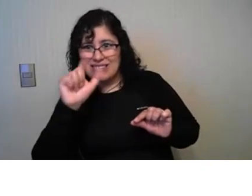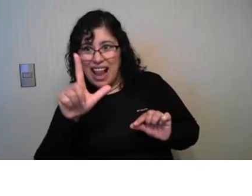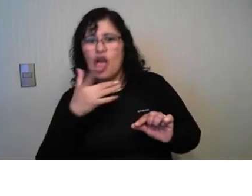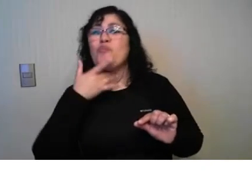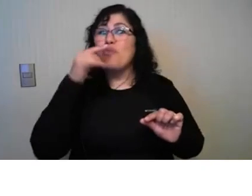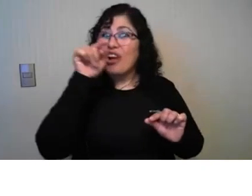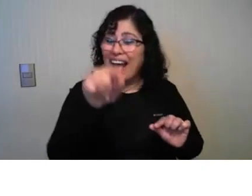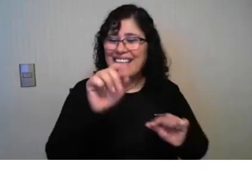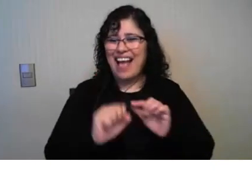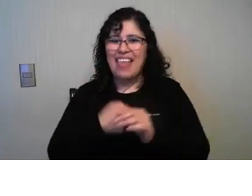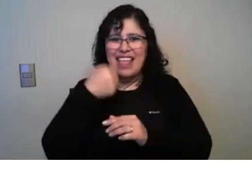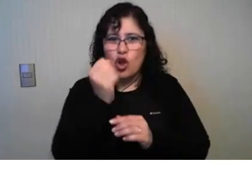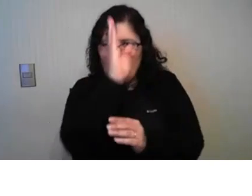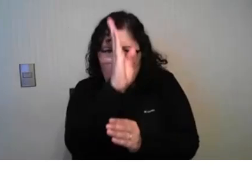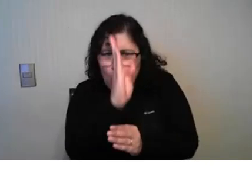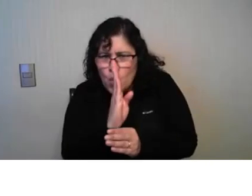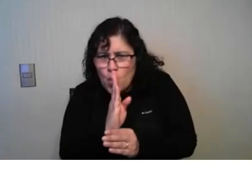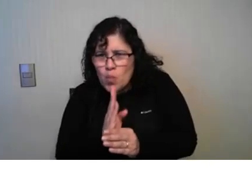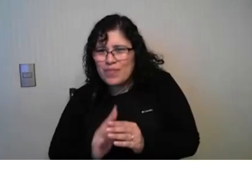la parte anterior. Por tanto, yo puedo